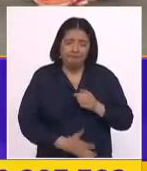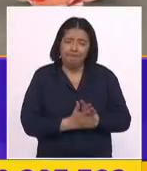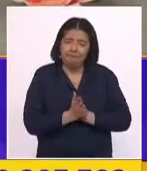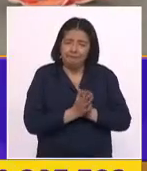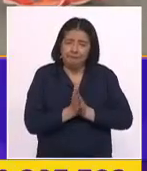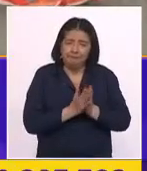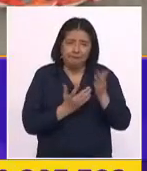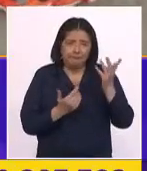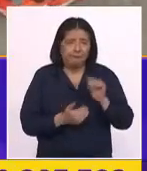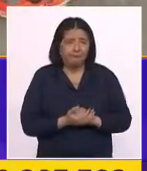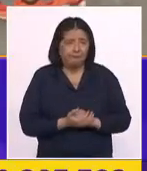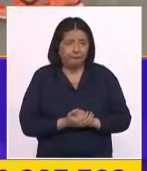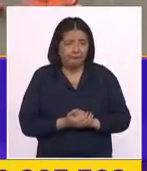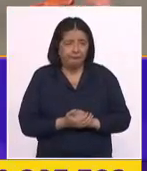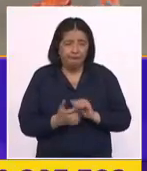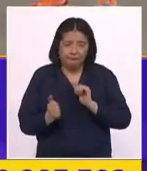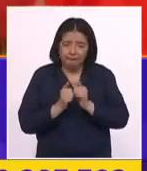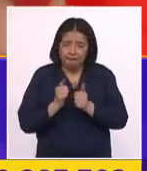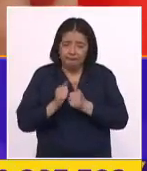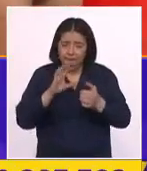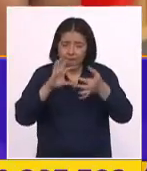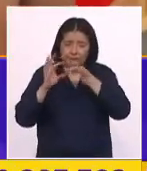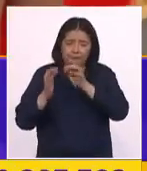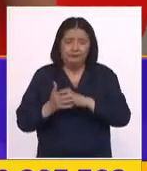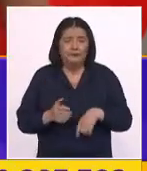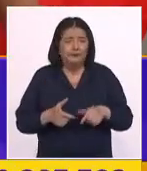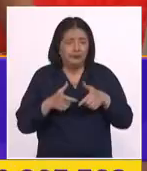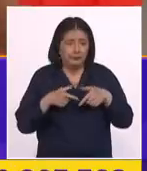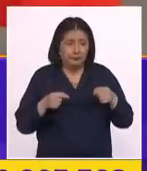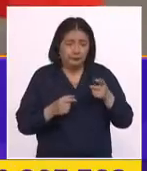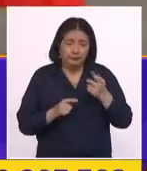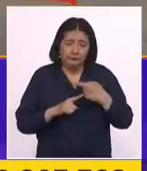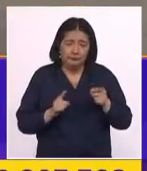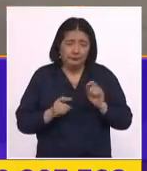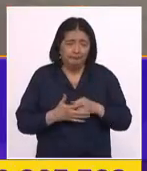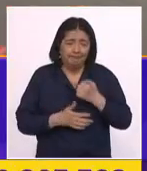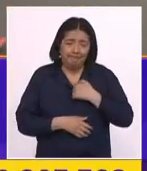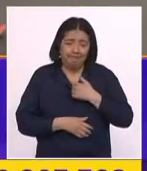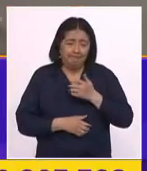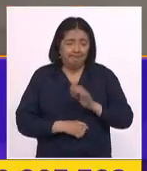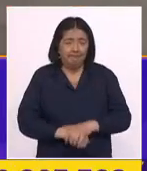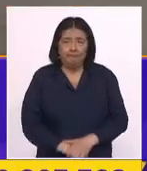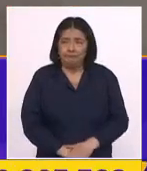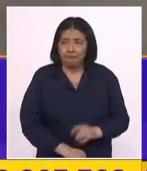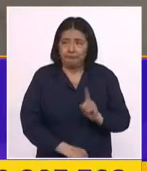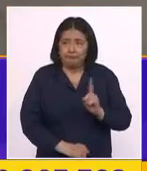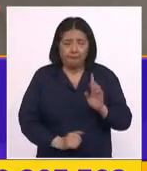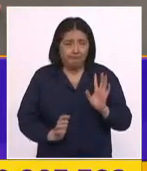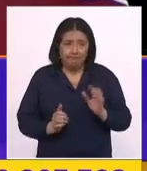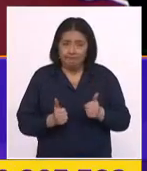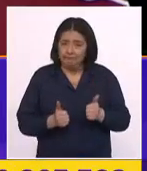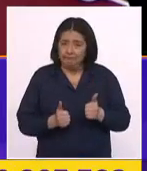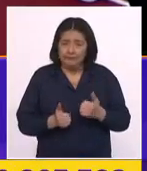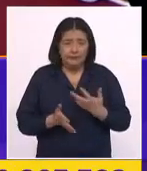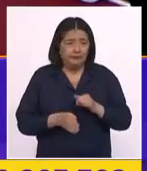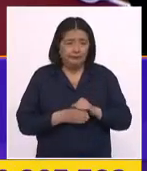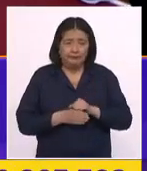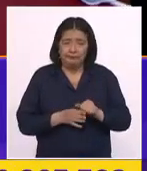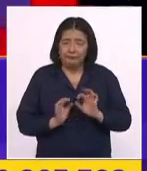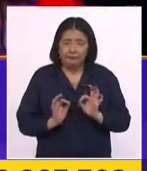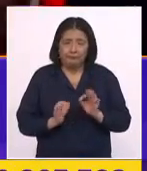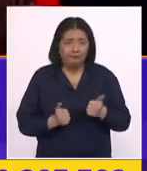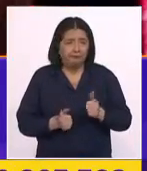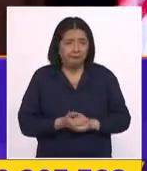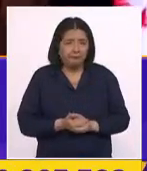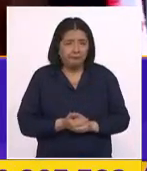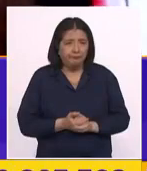expectativas en Juegos Olímpicos de Tokio, pero lastimosamente no he llegado en un buen nivel, a pesar